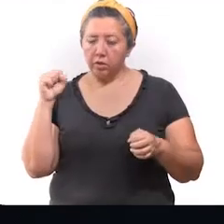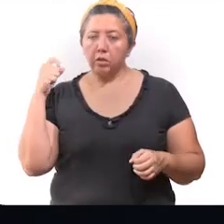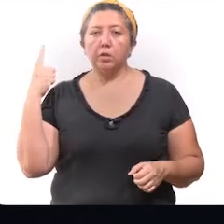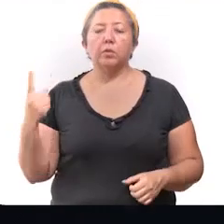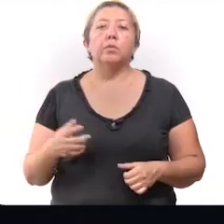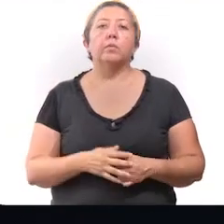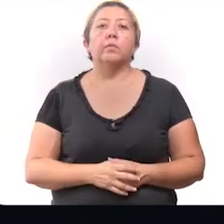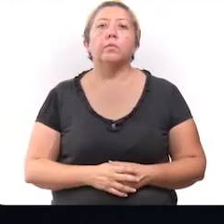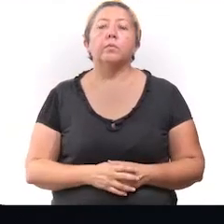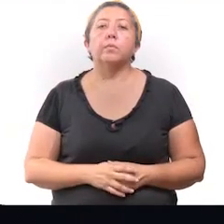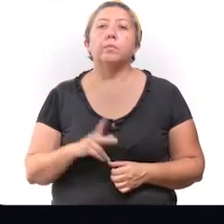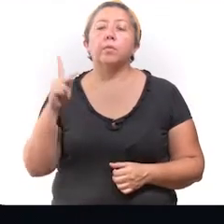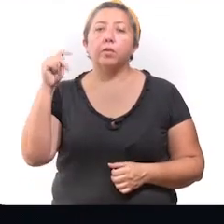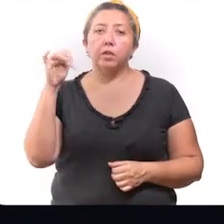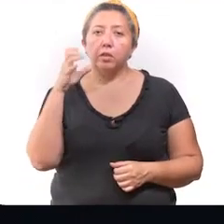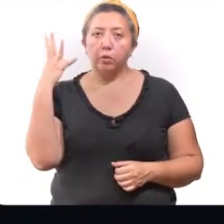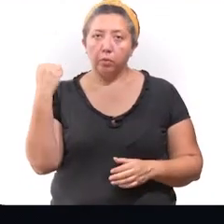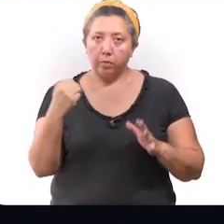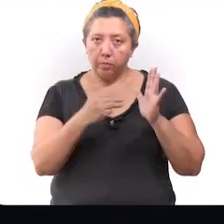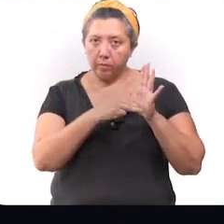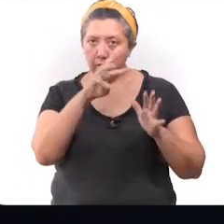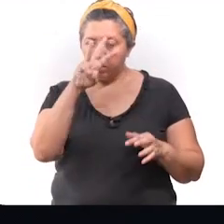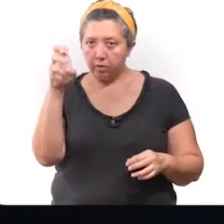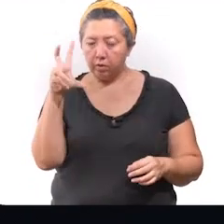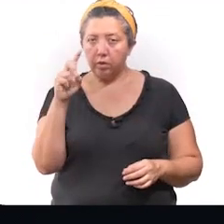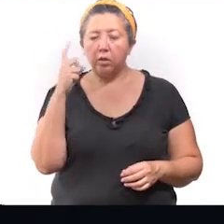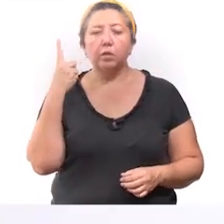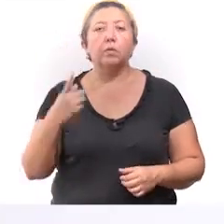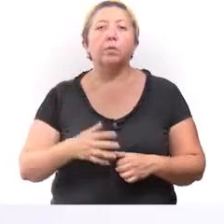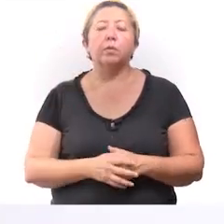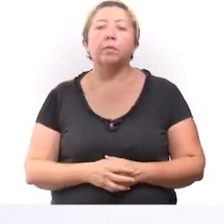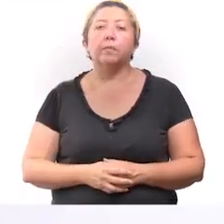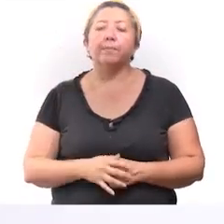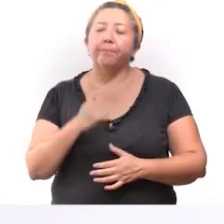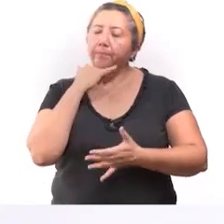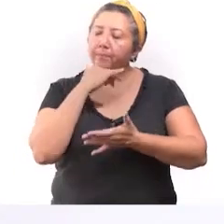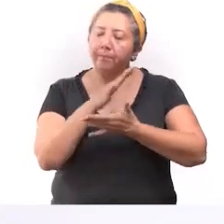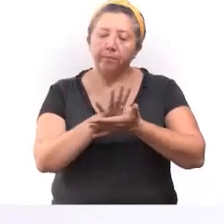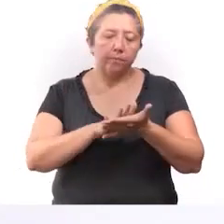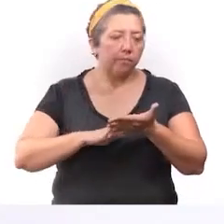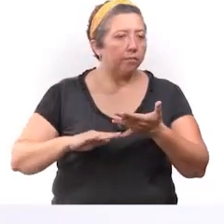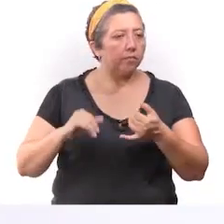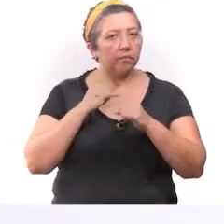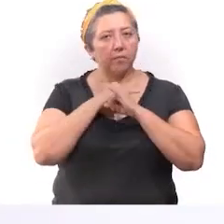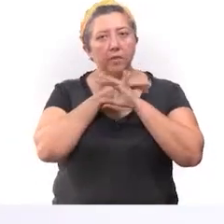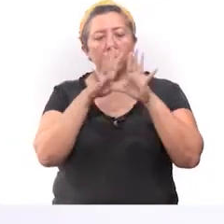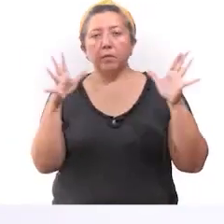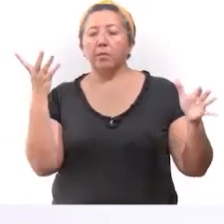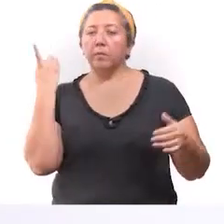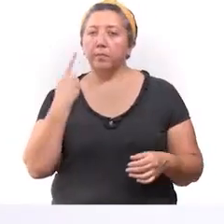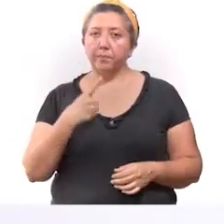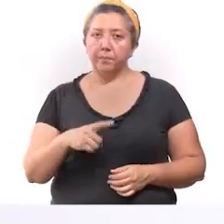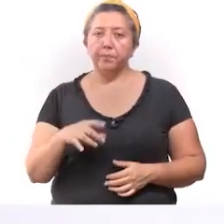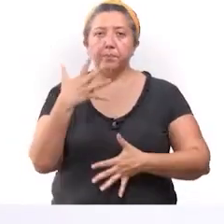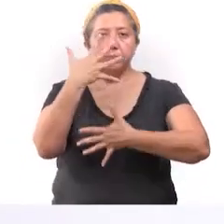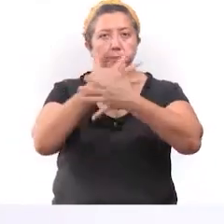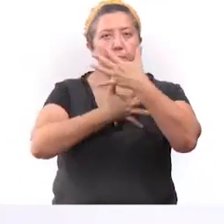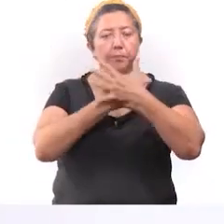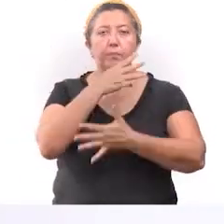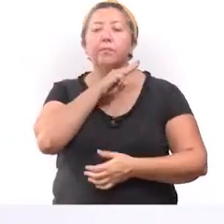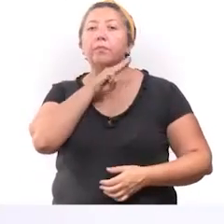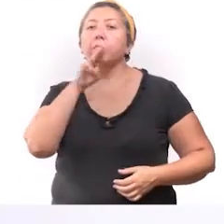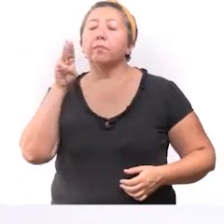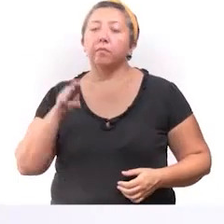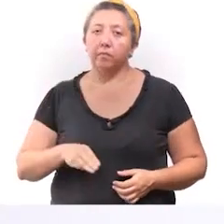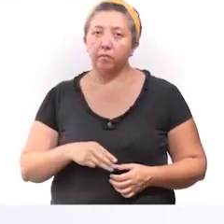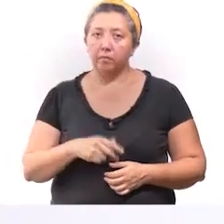5.761, en la zona poniente, 9.331. Lamentablemente, en este parte médico informamos de 15